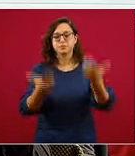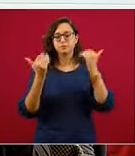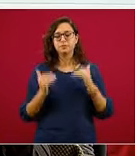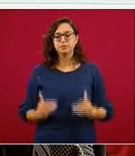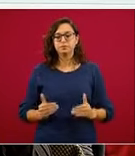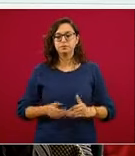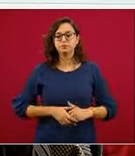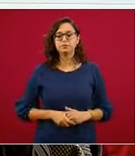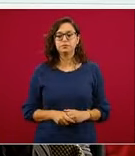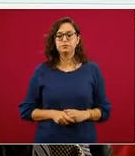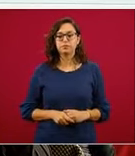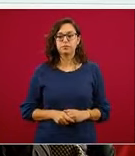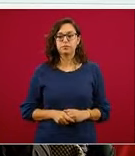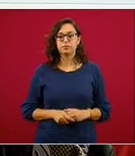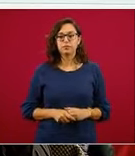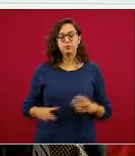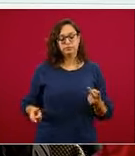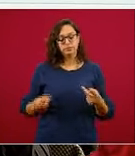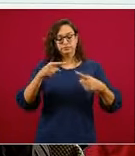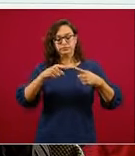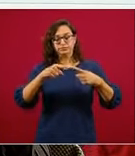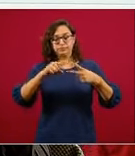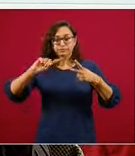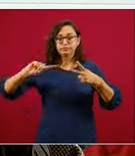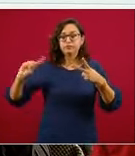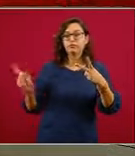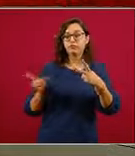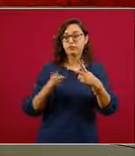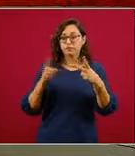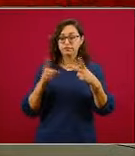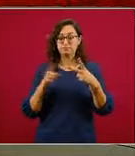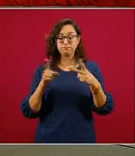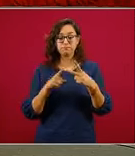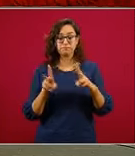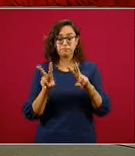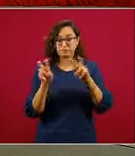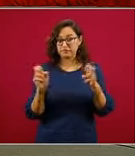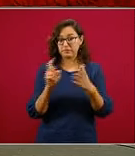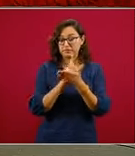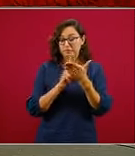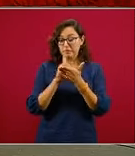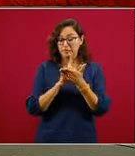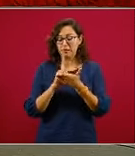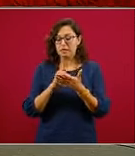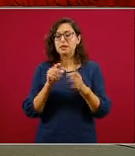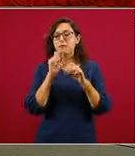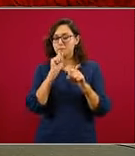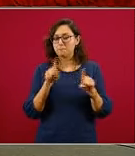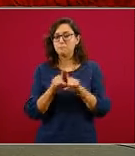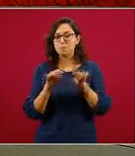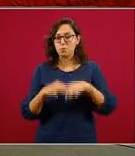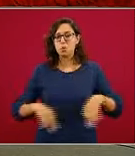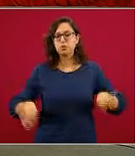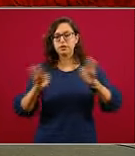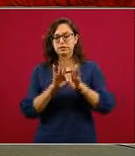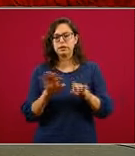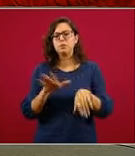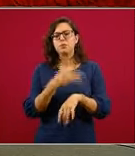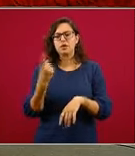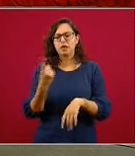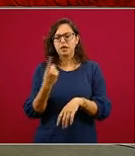Les voy a hablar en este momento de la segunda sustancia. Este es particularmente importante, compañeros y compañeras. Hay un grupo de sustancias